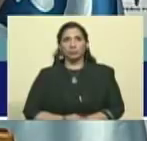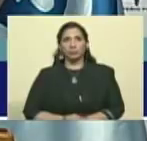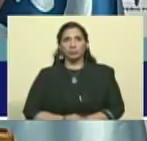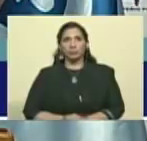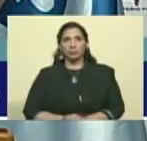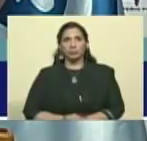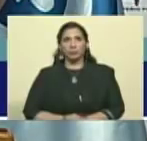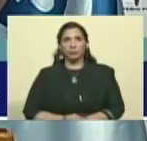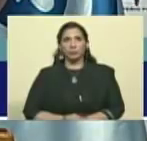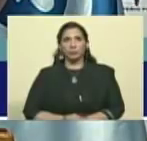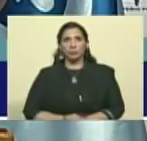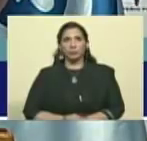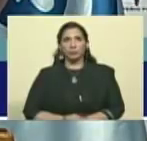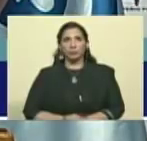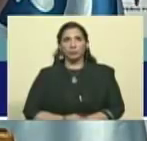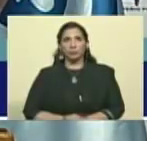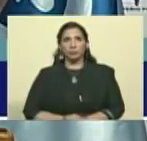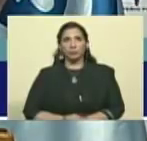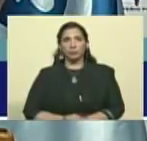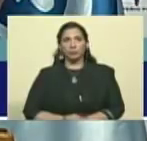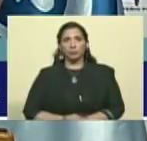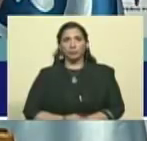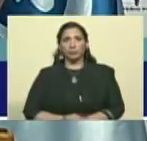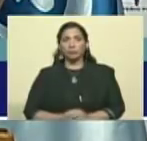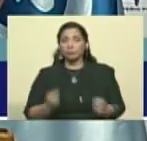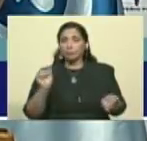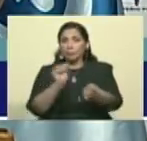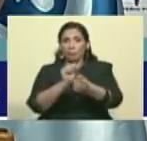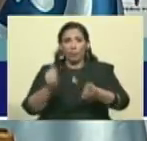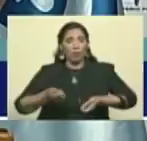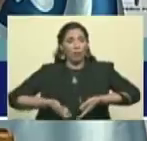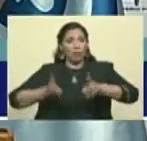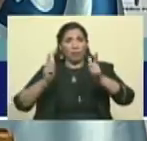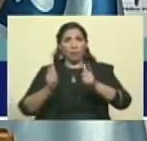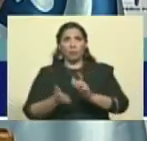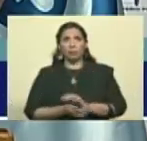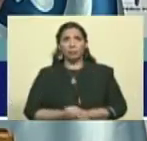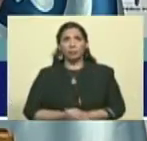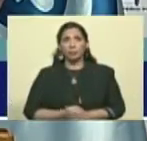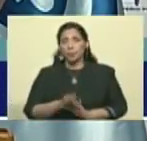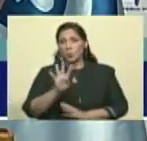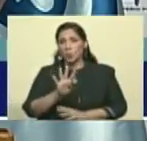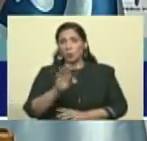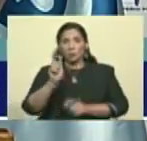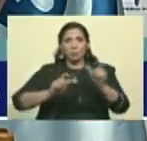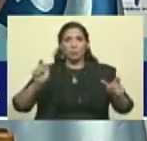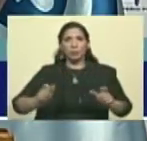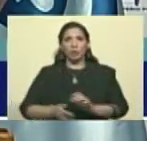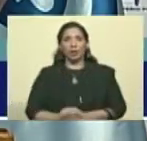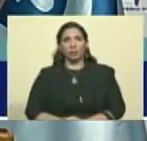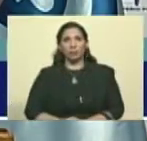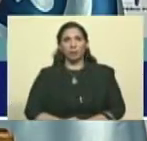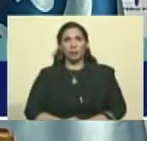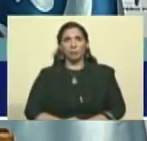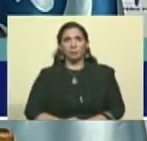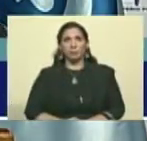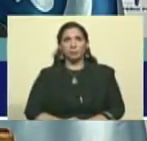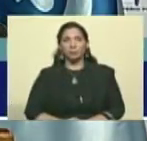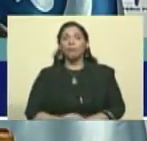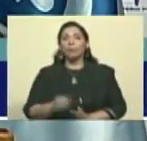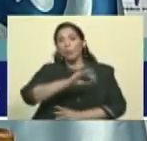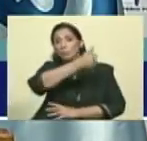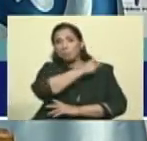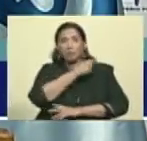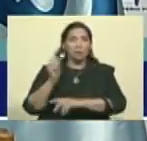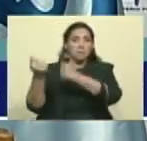Privados de libertad, 4 gerentes de Pedro Guarao. Alimir Osorio Subero, gerente de finanzas.